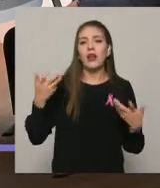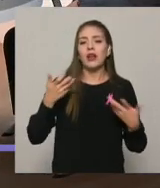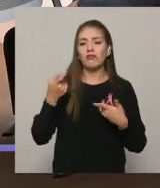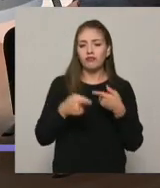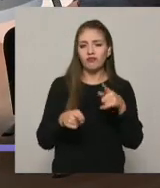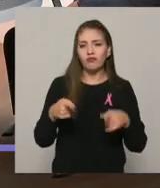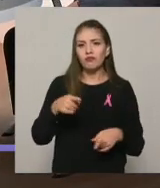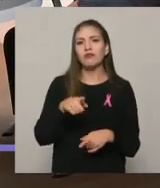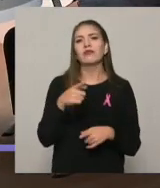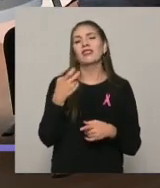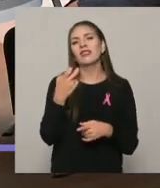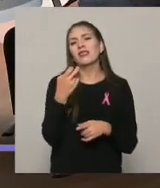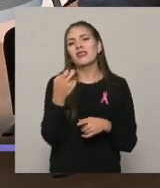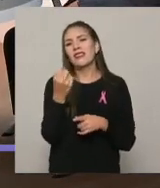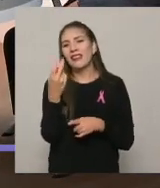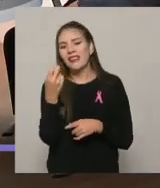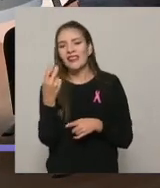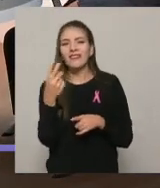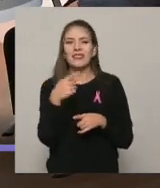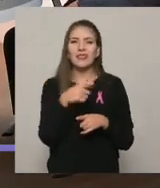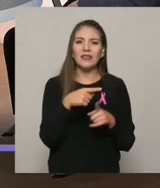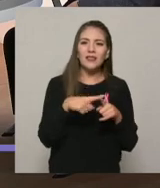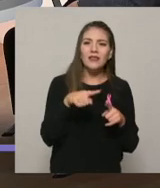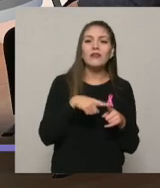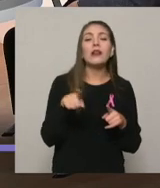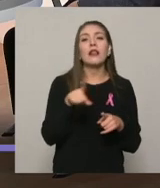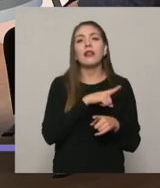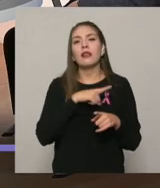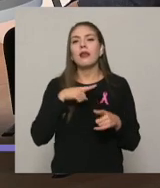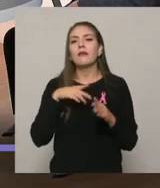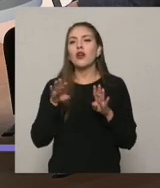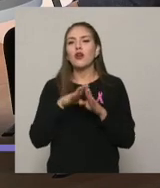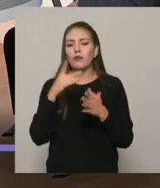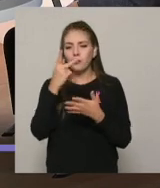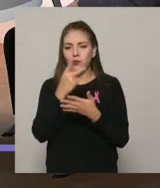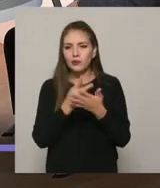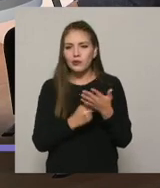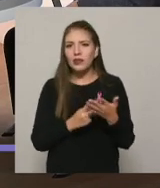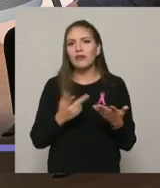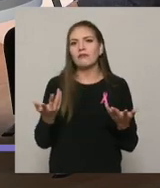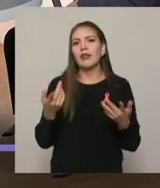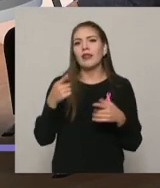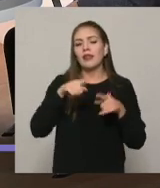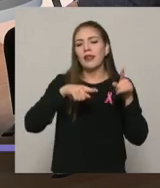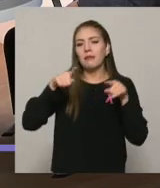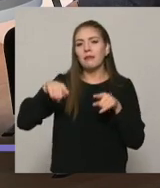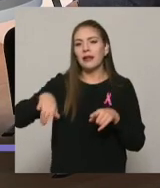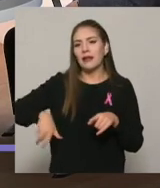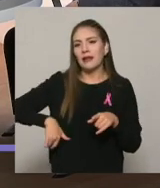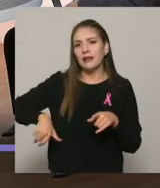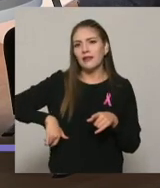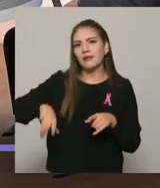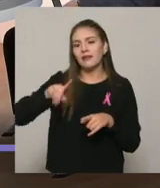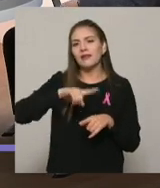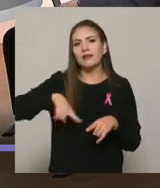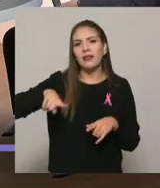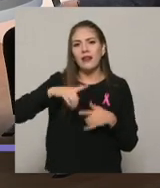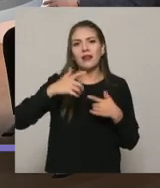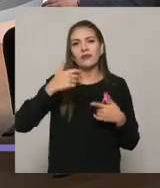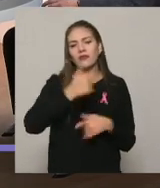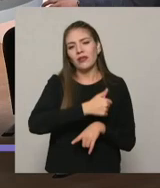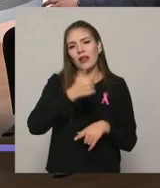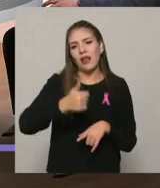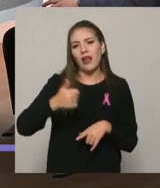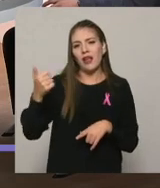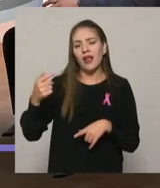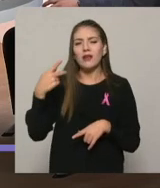también tienen que llevar una programación acorde a los intereses que persiga cada empresa televisiva o cada